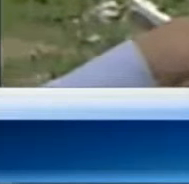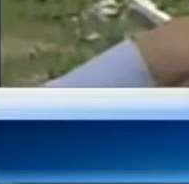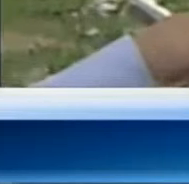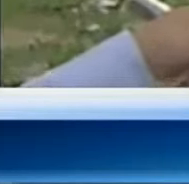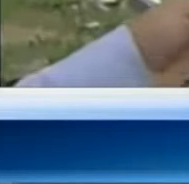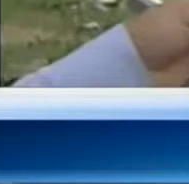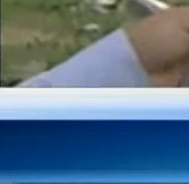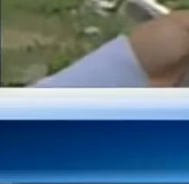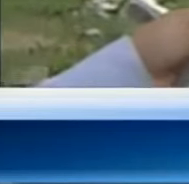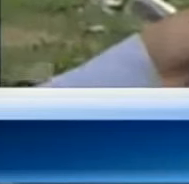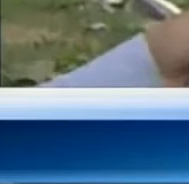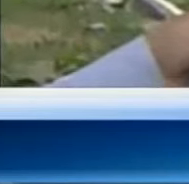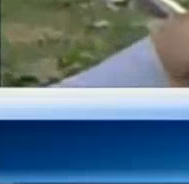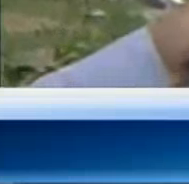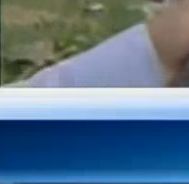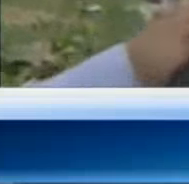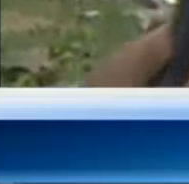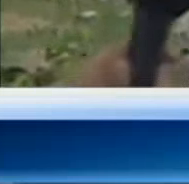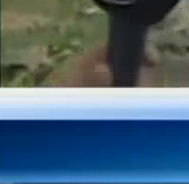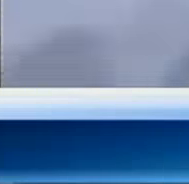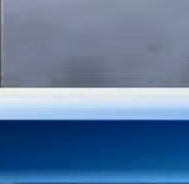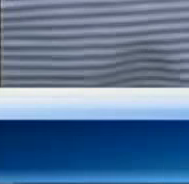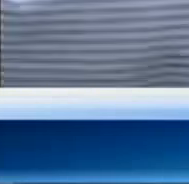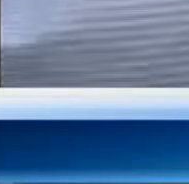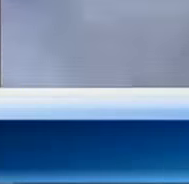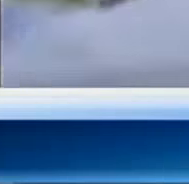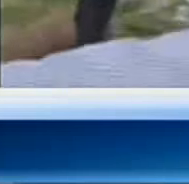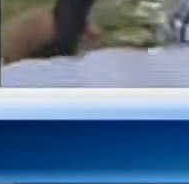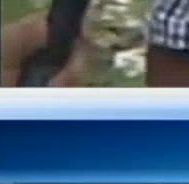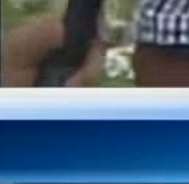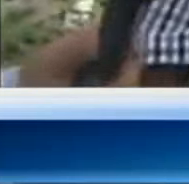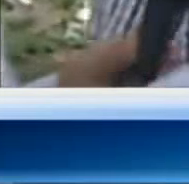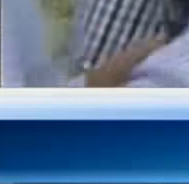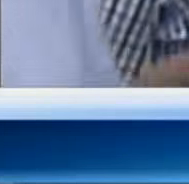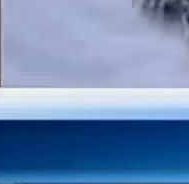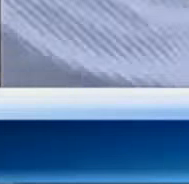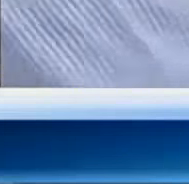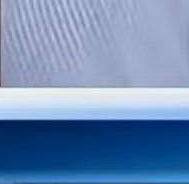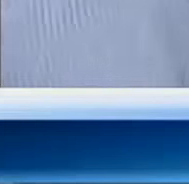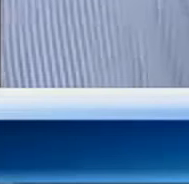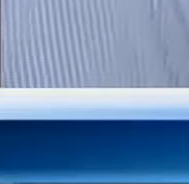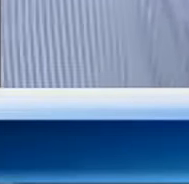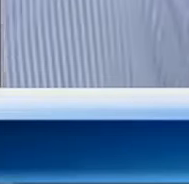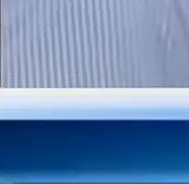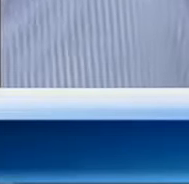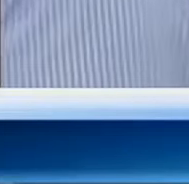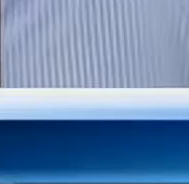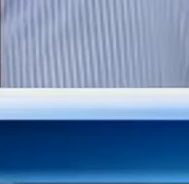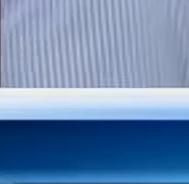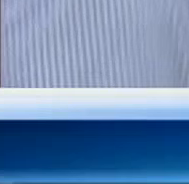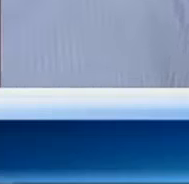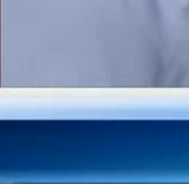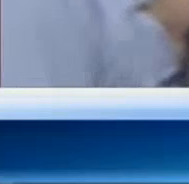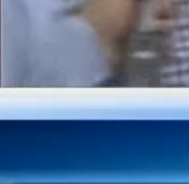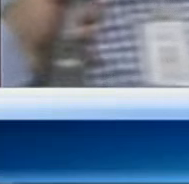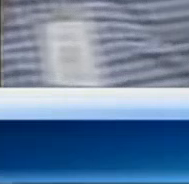todas las aguas servidas del sector. Vemos aquí una especie de canal estero, ¿qué es esto? ¿Ahí defoga el agua servida? No, este es